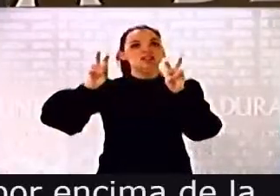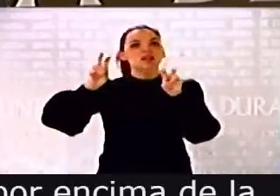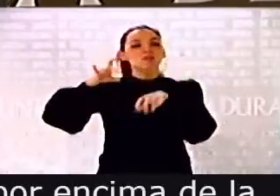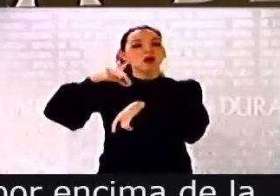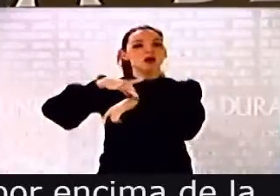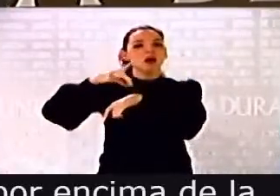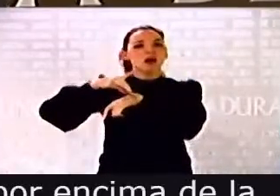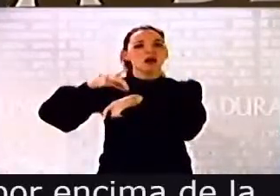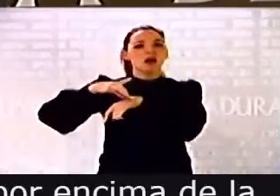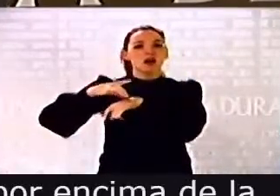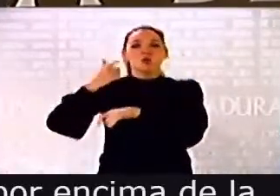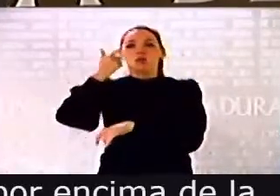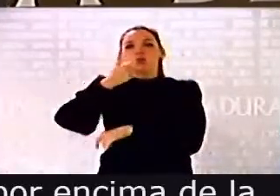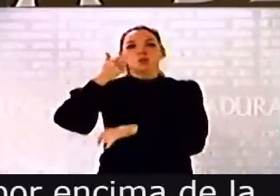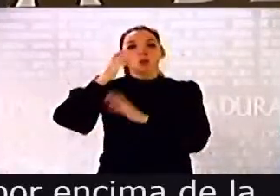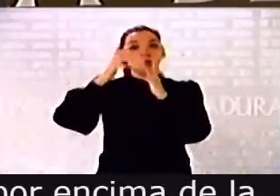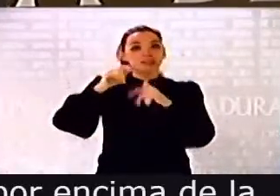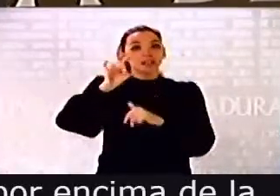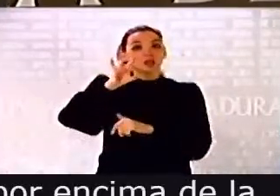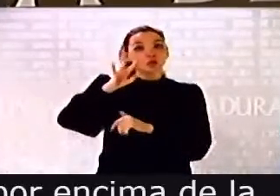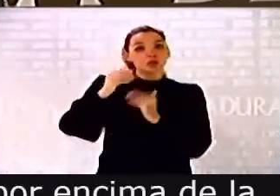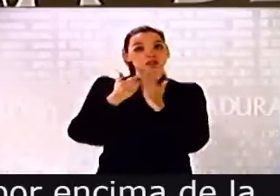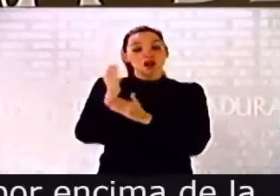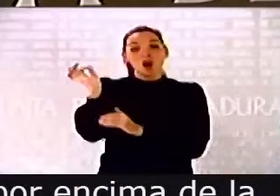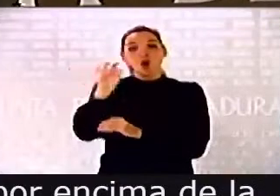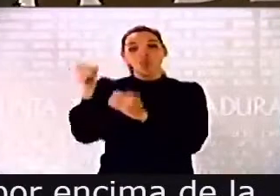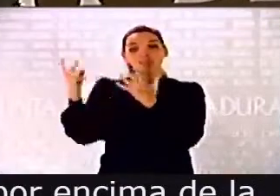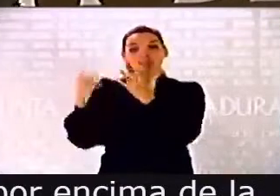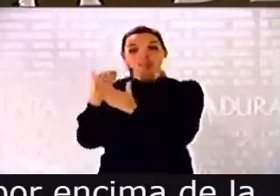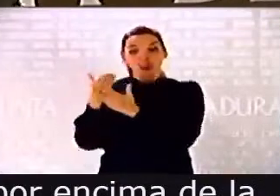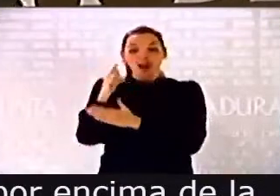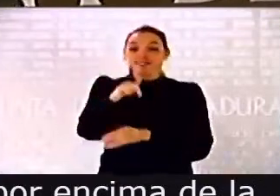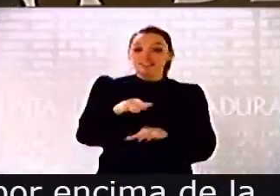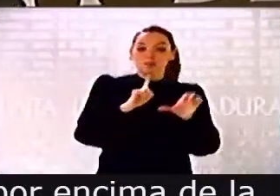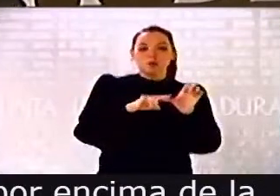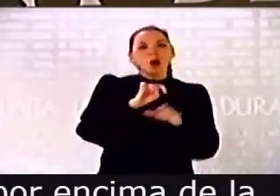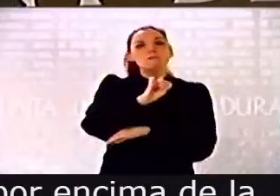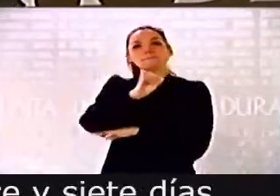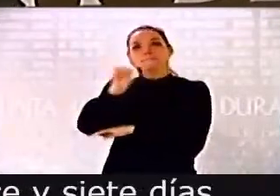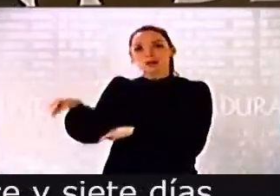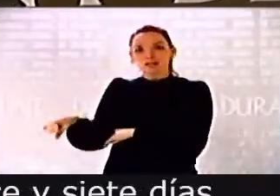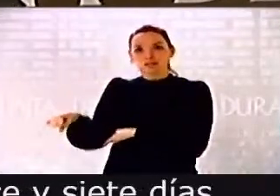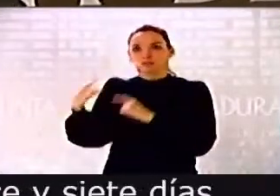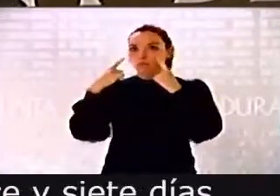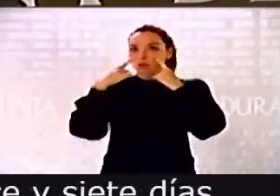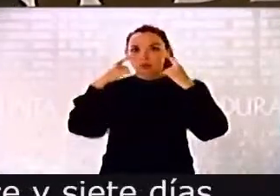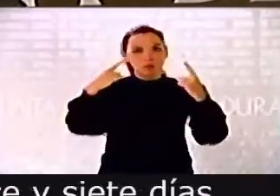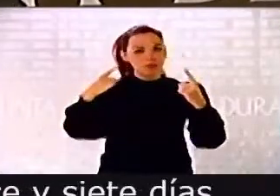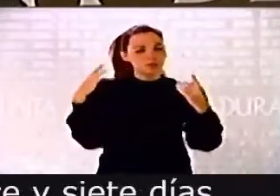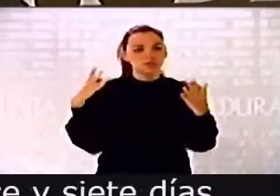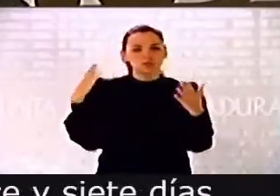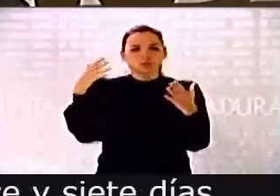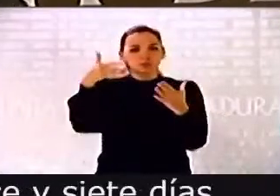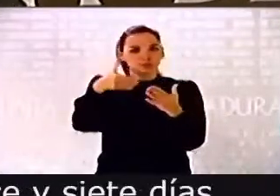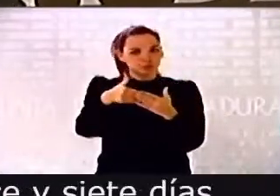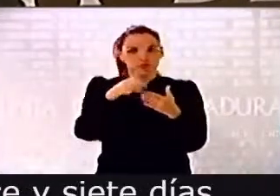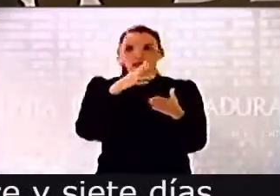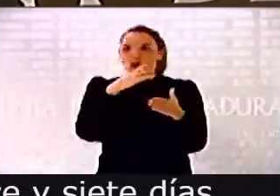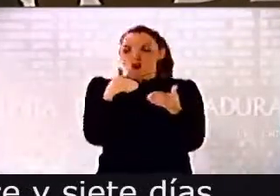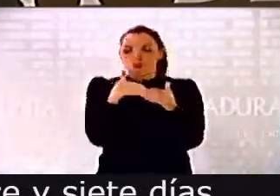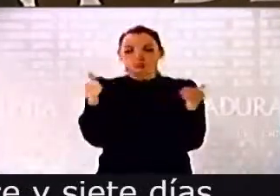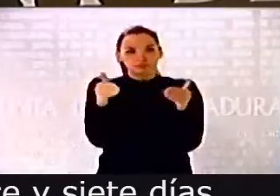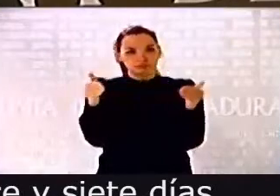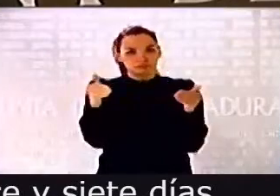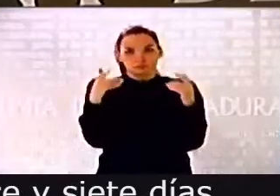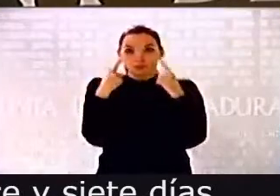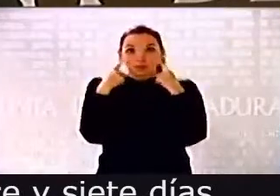incidencia acumulada a los 14 y a los 7 días. Es la primera vez que ocurre en el periodo de nueva normalidad y ya lleva ocurriendo